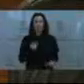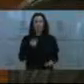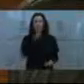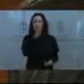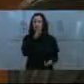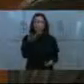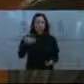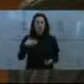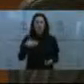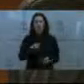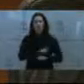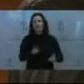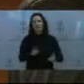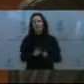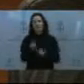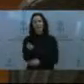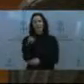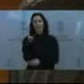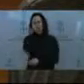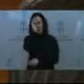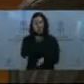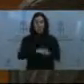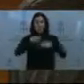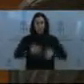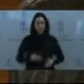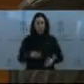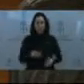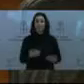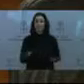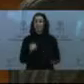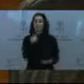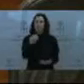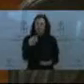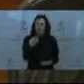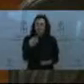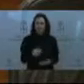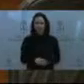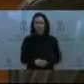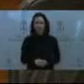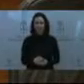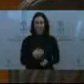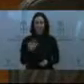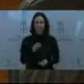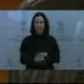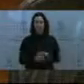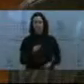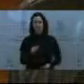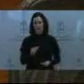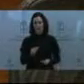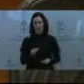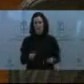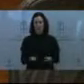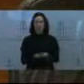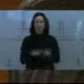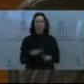poder hacer esa afirmación. Lo que digo es que si se puede hacer es contener la progresión y minimizar los